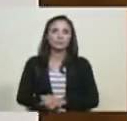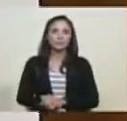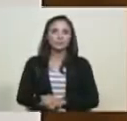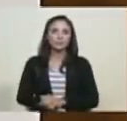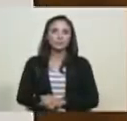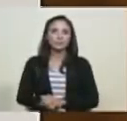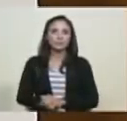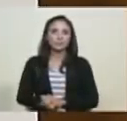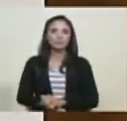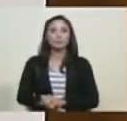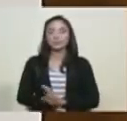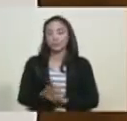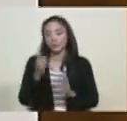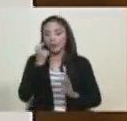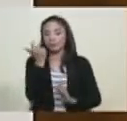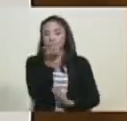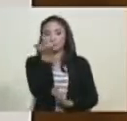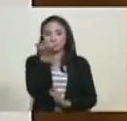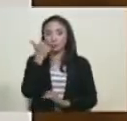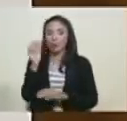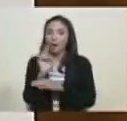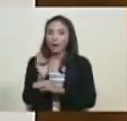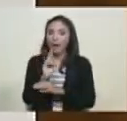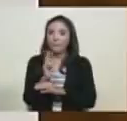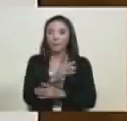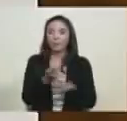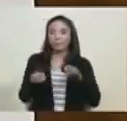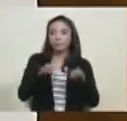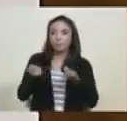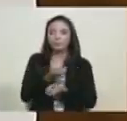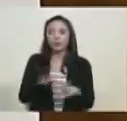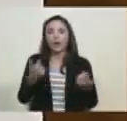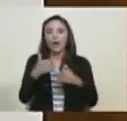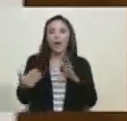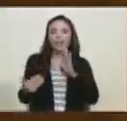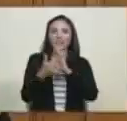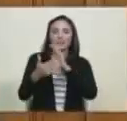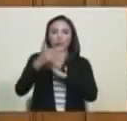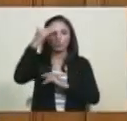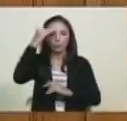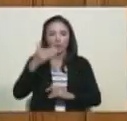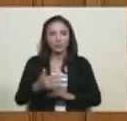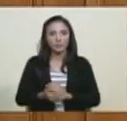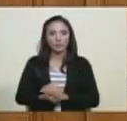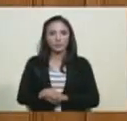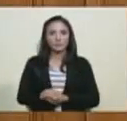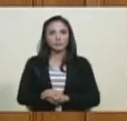directo para la sedición y el ataque contra la Fuerza Armada.